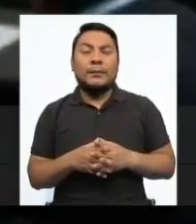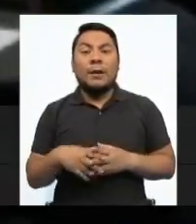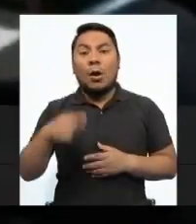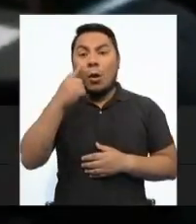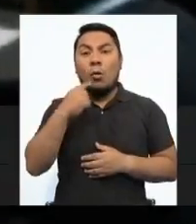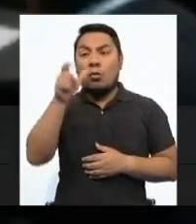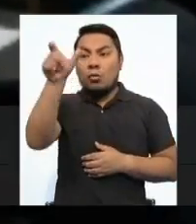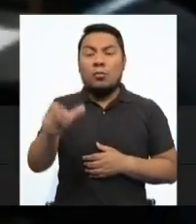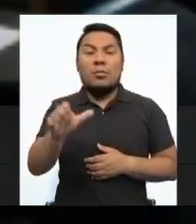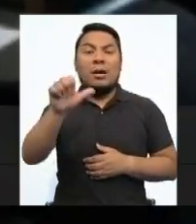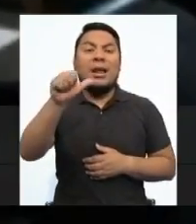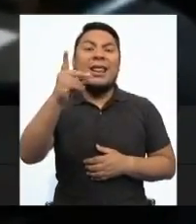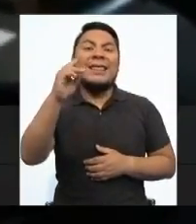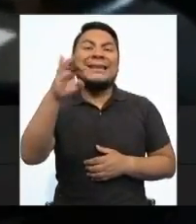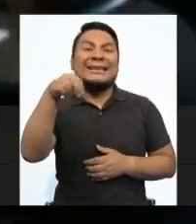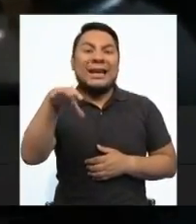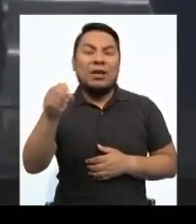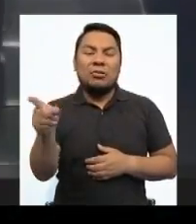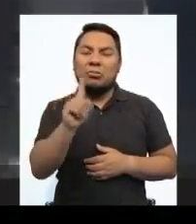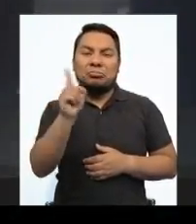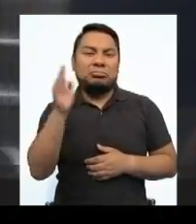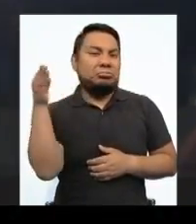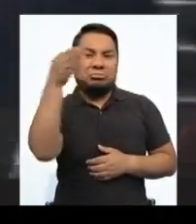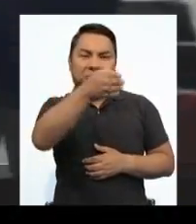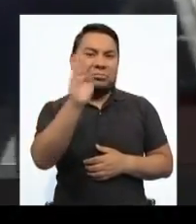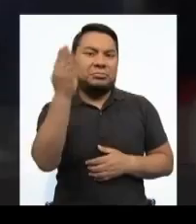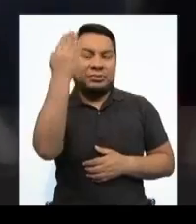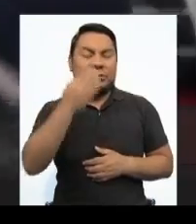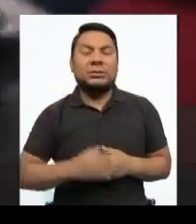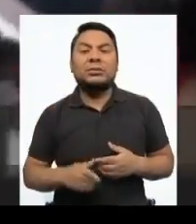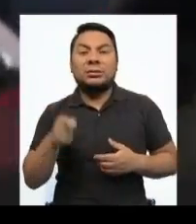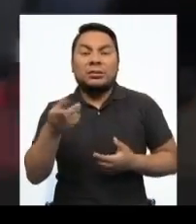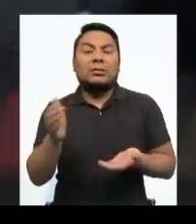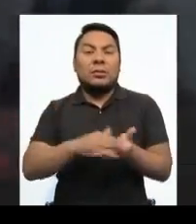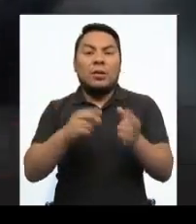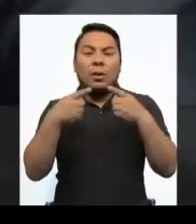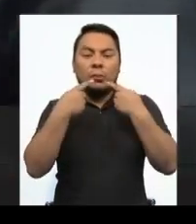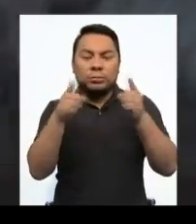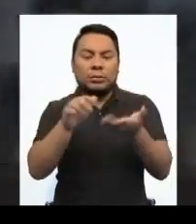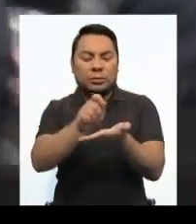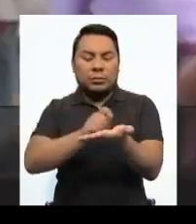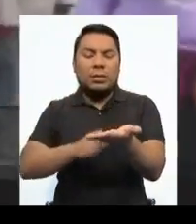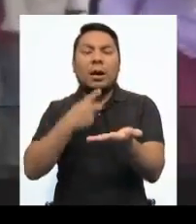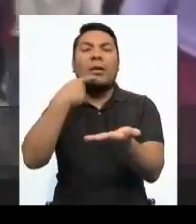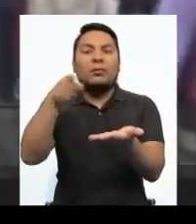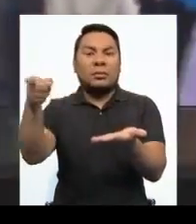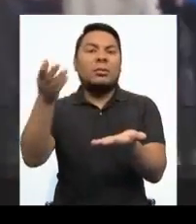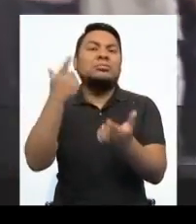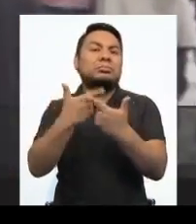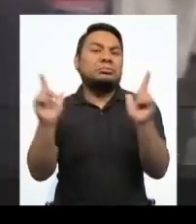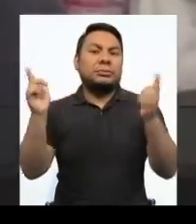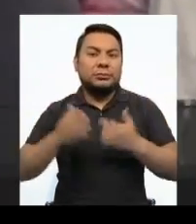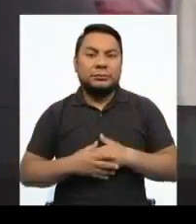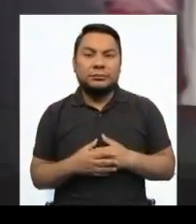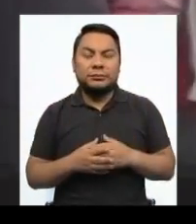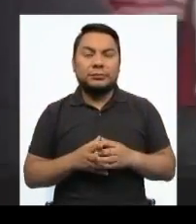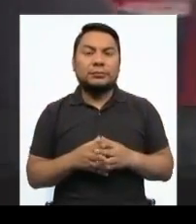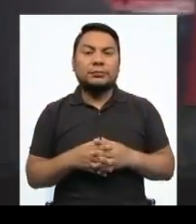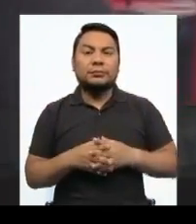Adriano Pozo no asistió a la lectura de la sentencia del nuevo proceso que se dio luego de una primera condena que fue anulada.